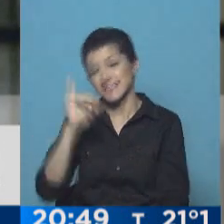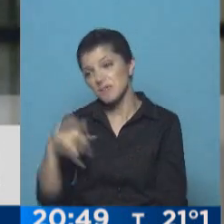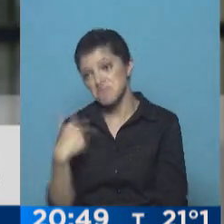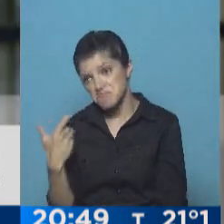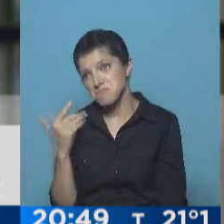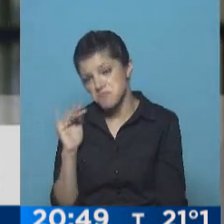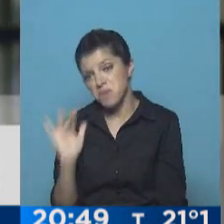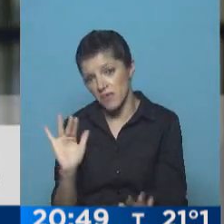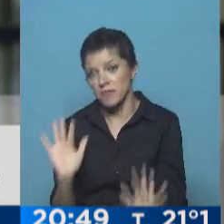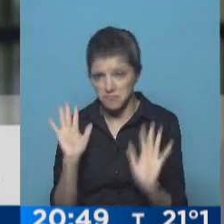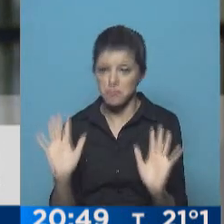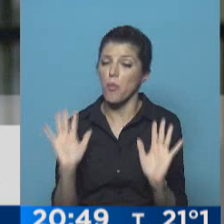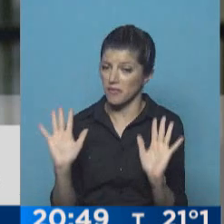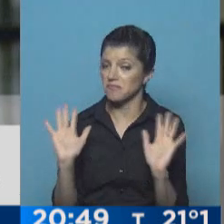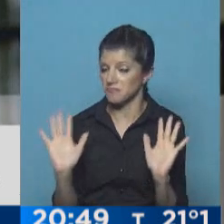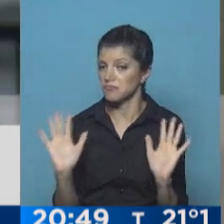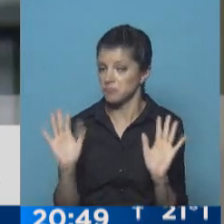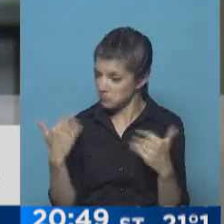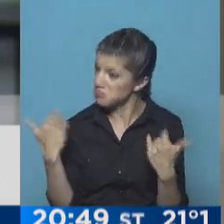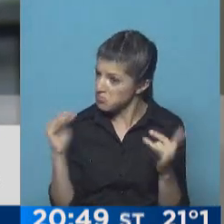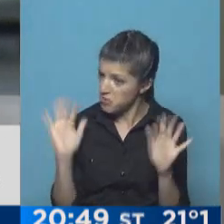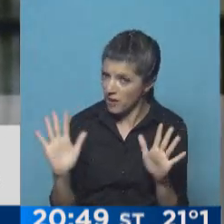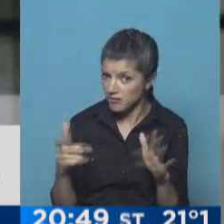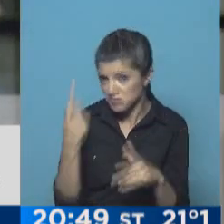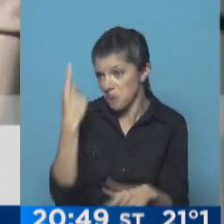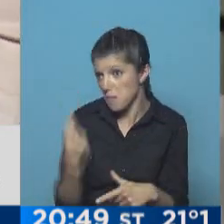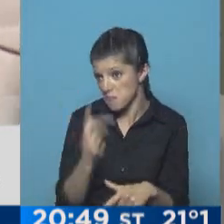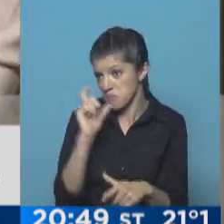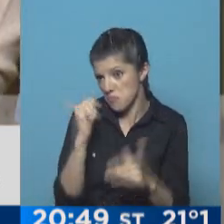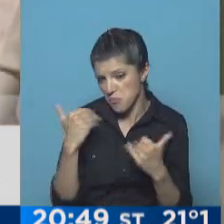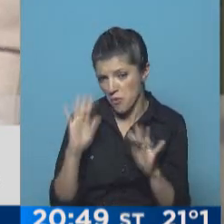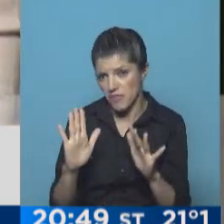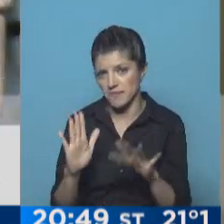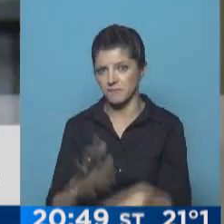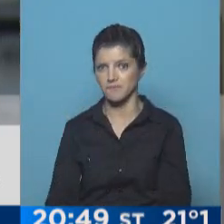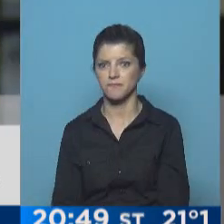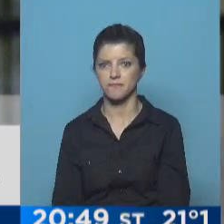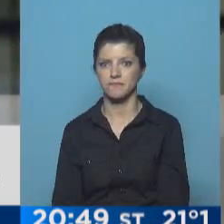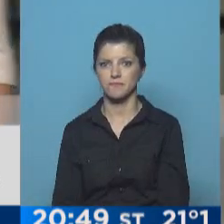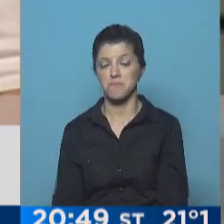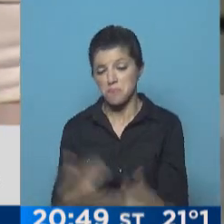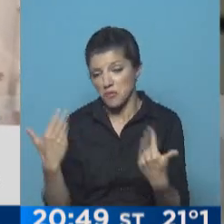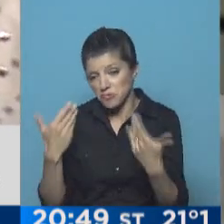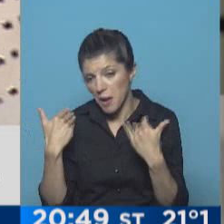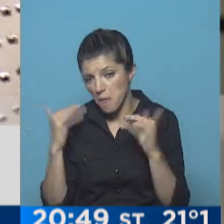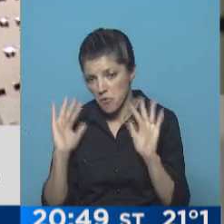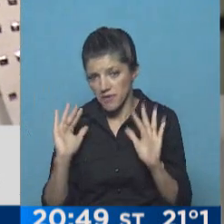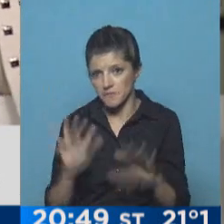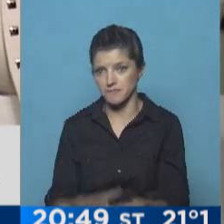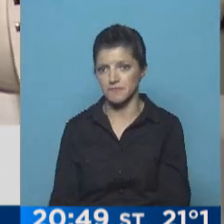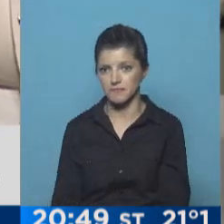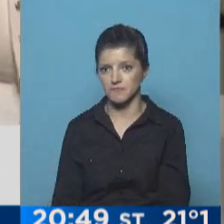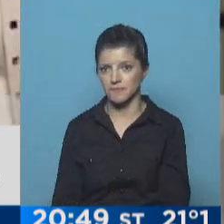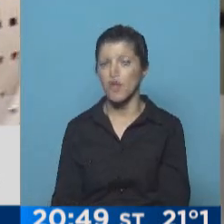ser puede ser Puede ser Es una posibilidad Es una posibilidad no hay